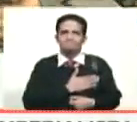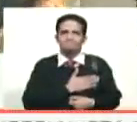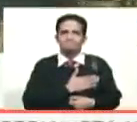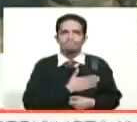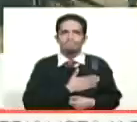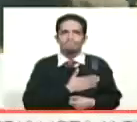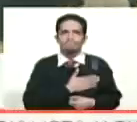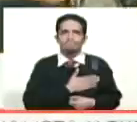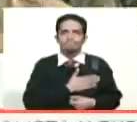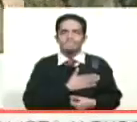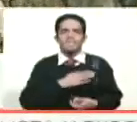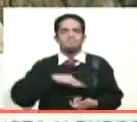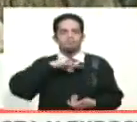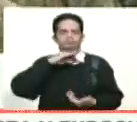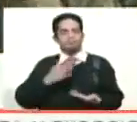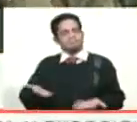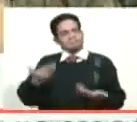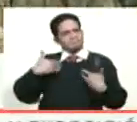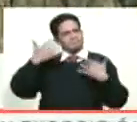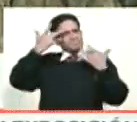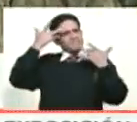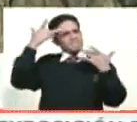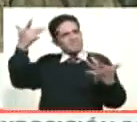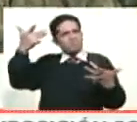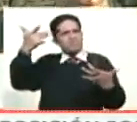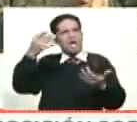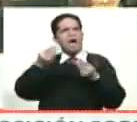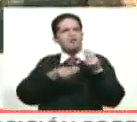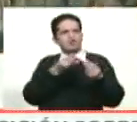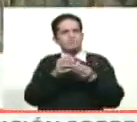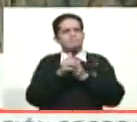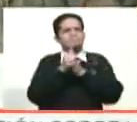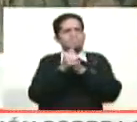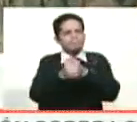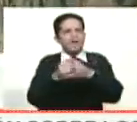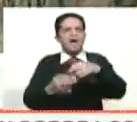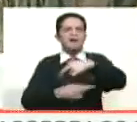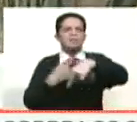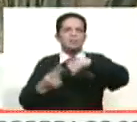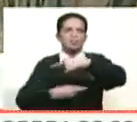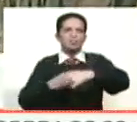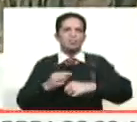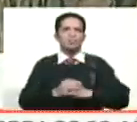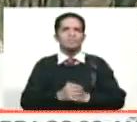que llenan de sabiduría la conducción cívico-militar de la revolución.